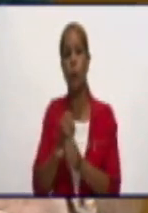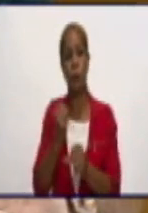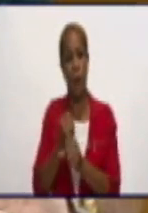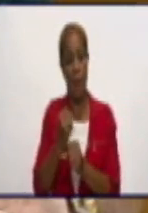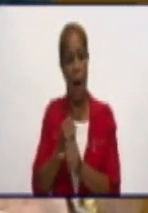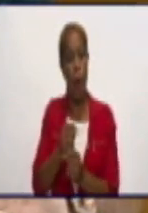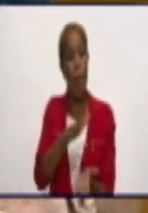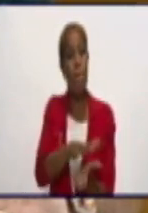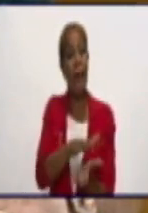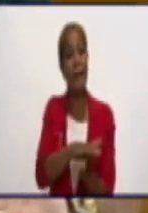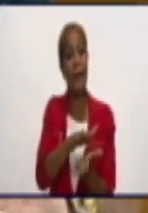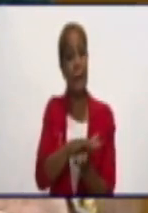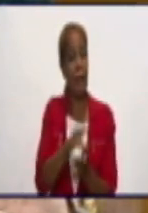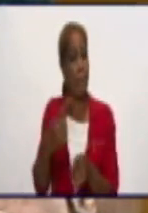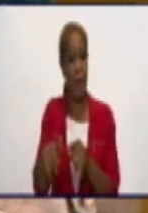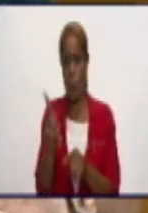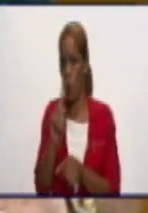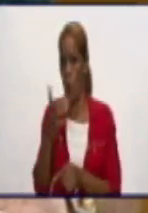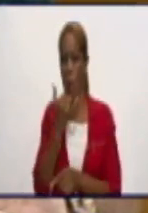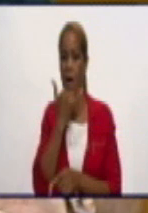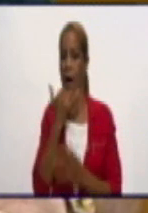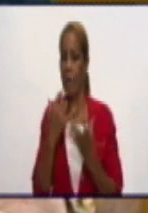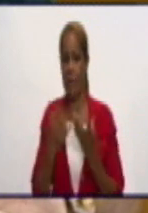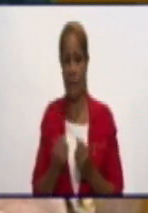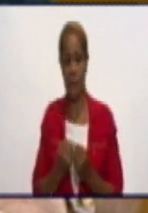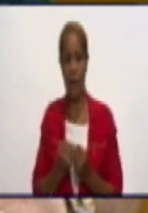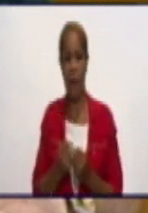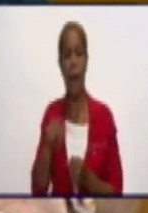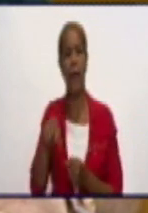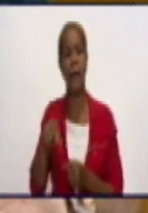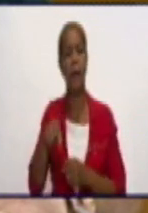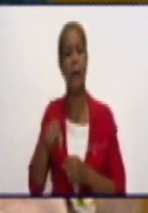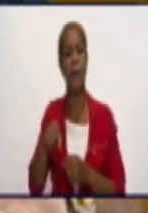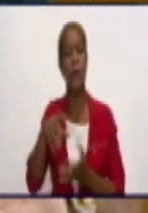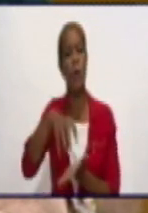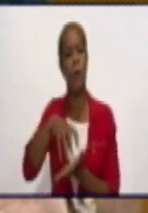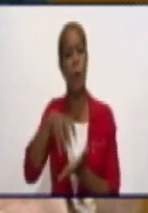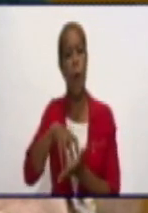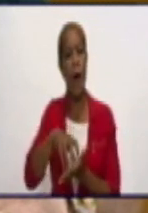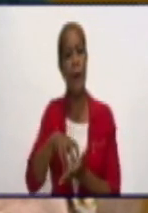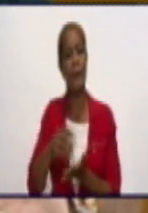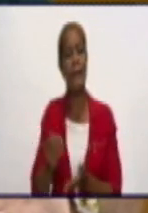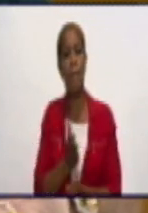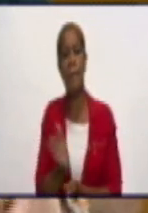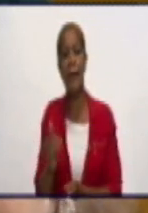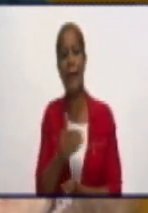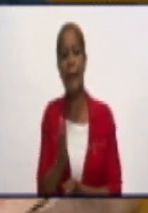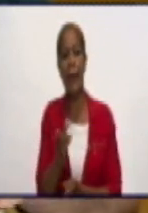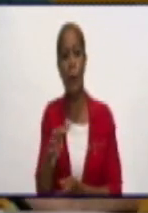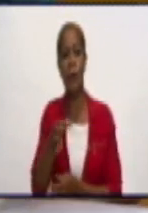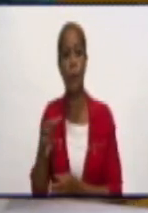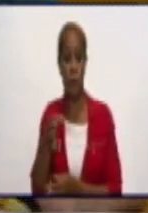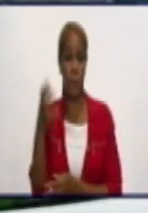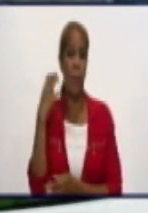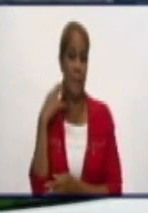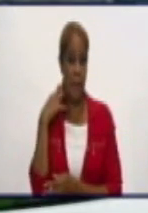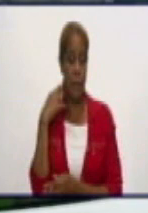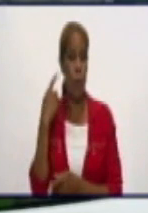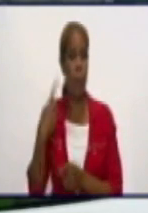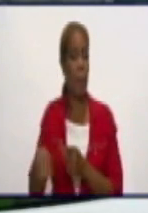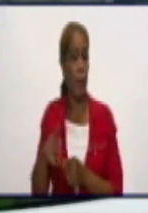cantidad de consumidores. Es en el propio combinado pesquero de Niquero para aumentar capacidad en un transformador. Eso ya es lo fundamental del